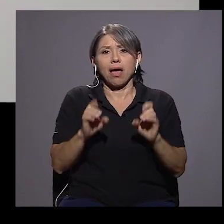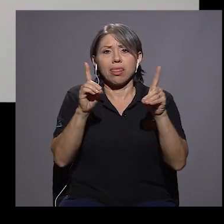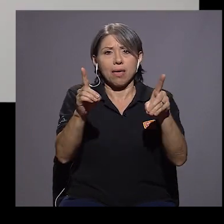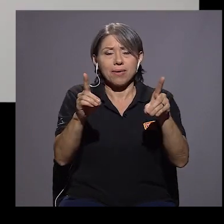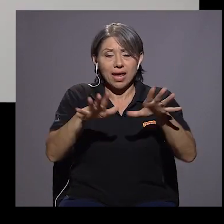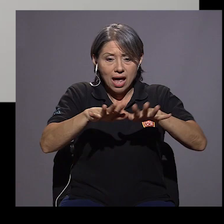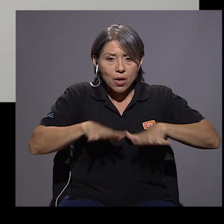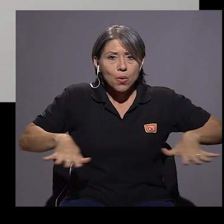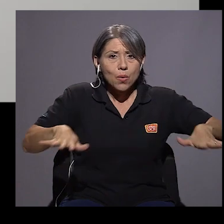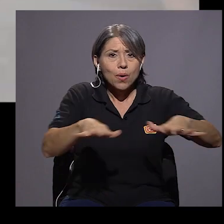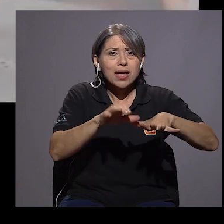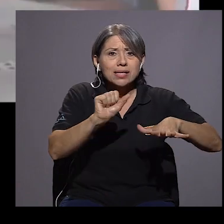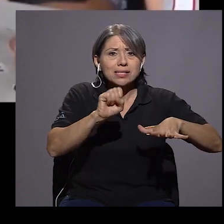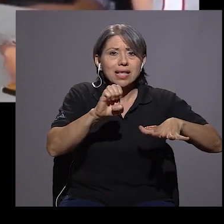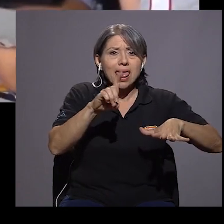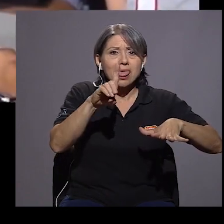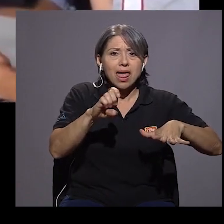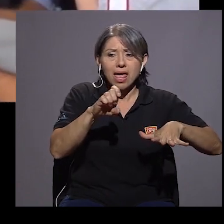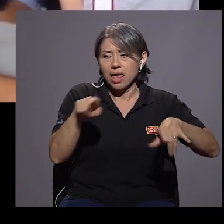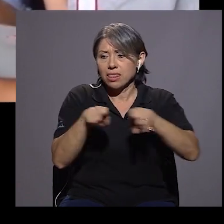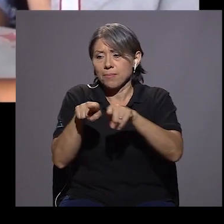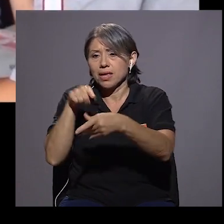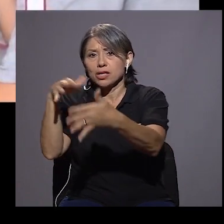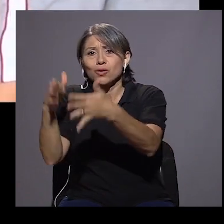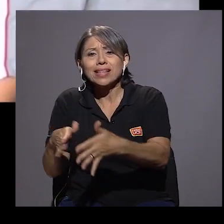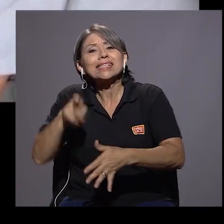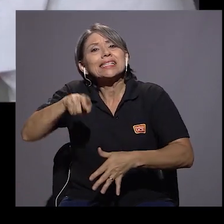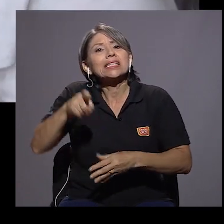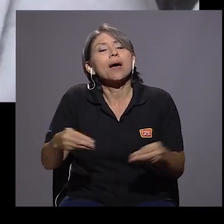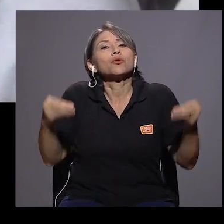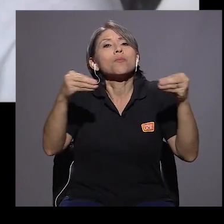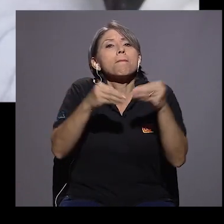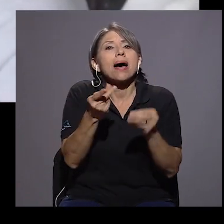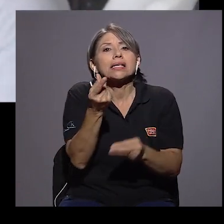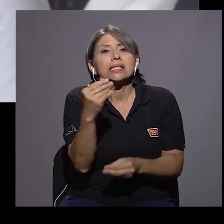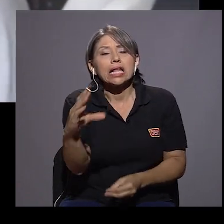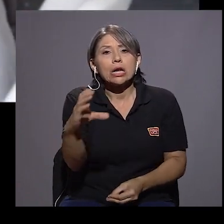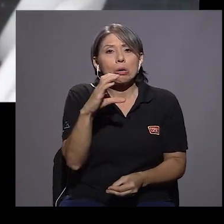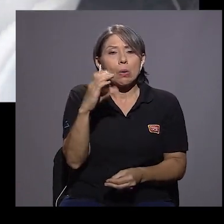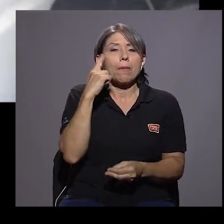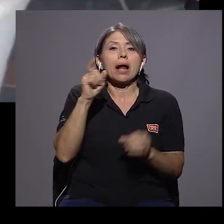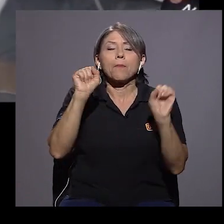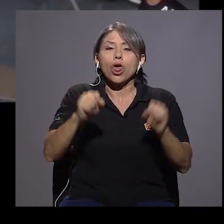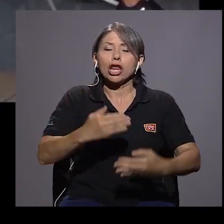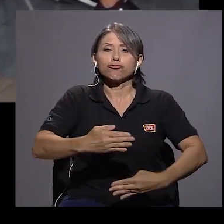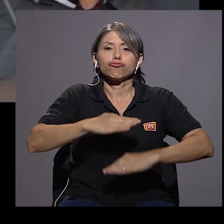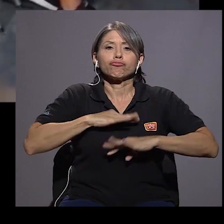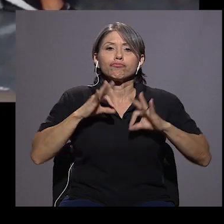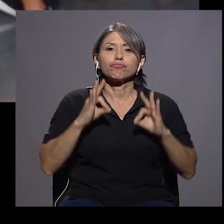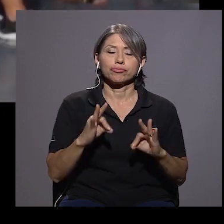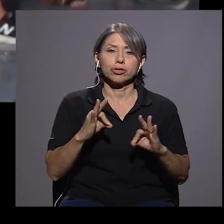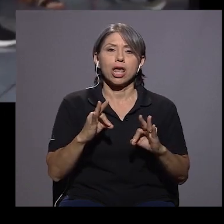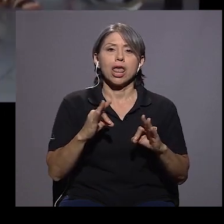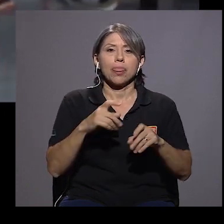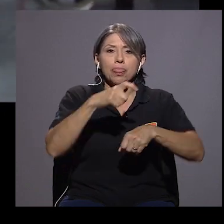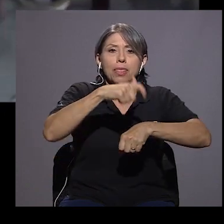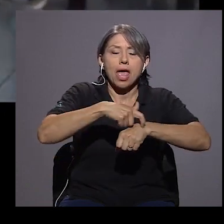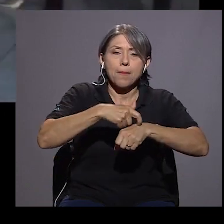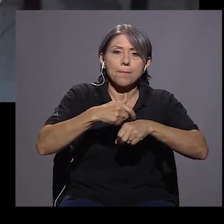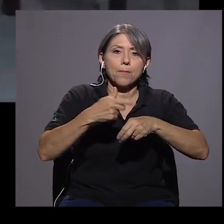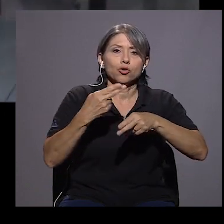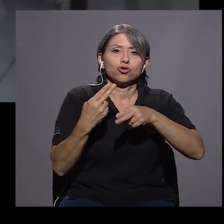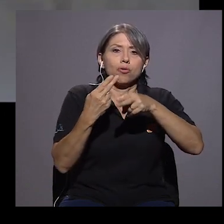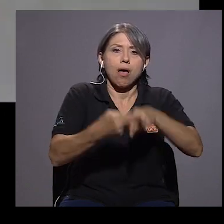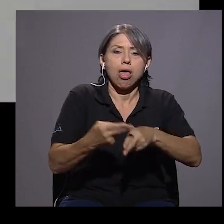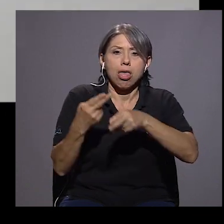de la sede, de parte de los estudiantes. Necesitamos más presupuestos para cubrir en totalidad los